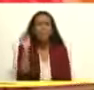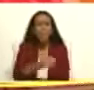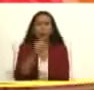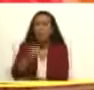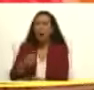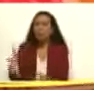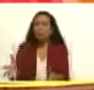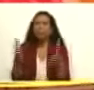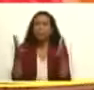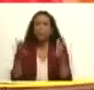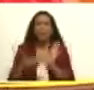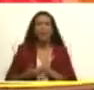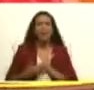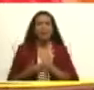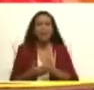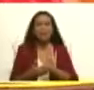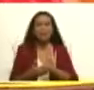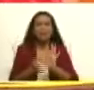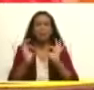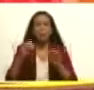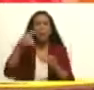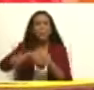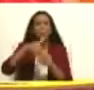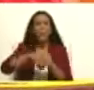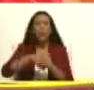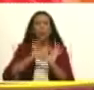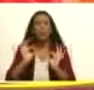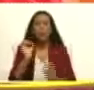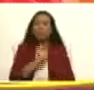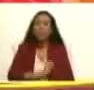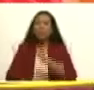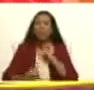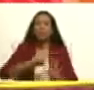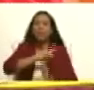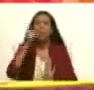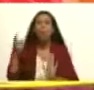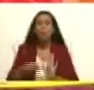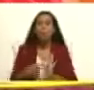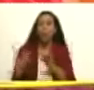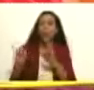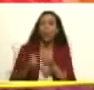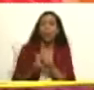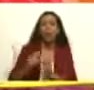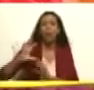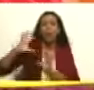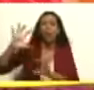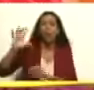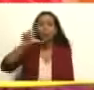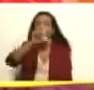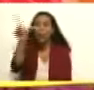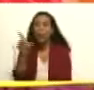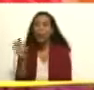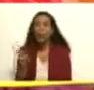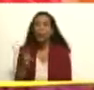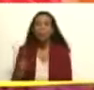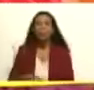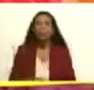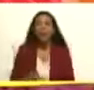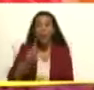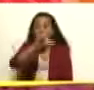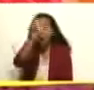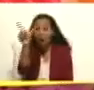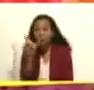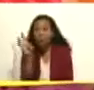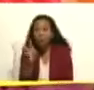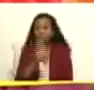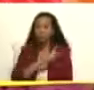fuerza moral a nuestro país a través del voto para la defensa justa de nuestra reclamación del Esequibo. La Guayana Esequiba